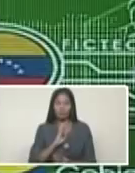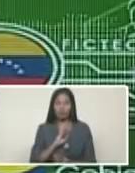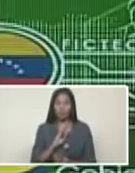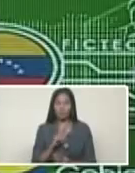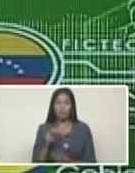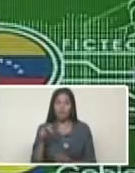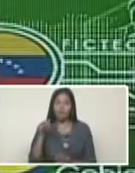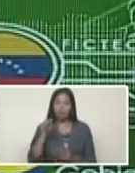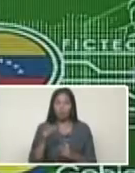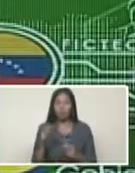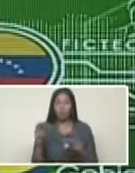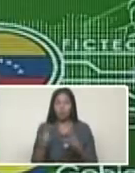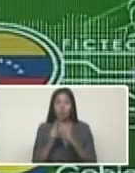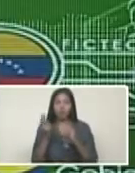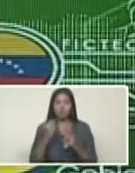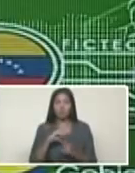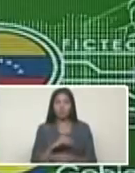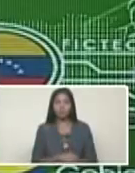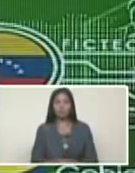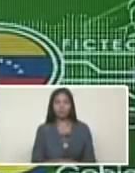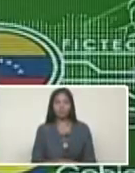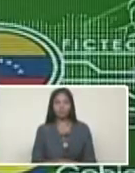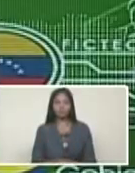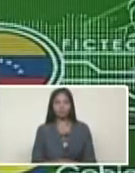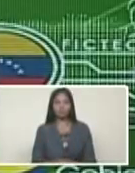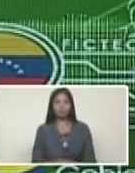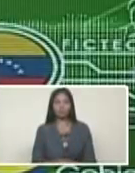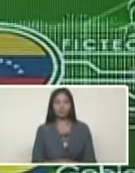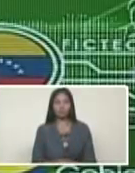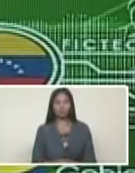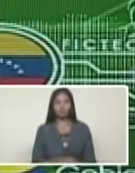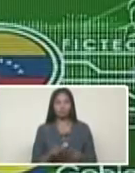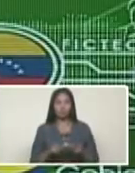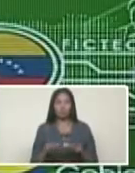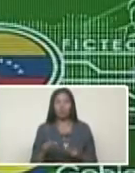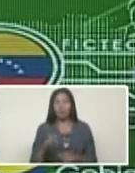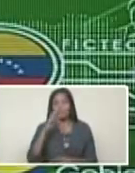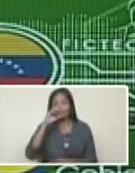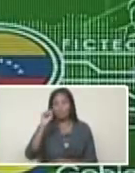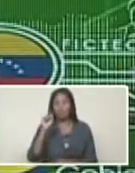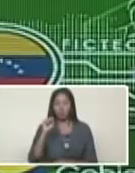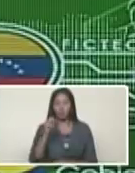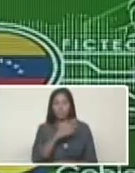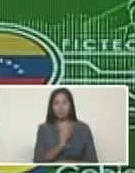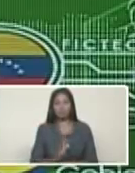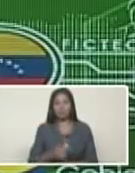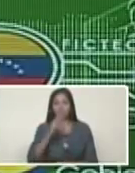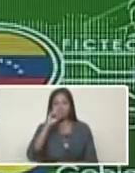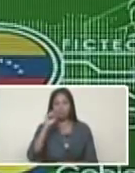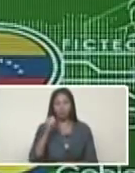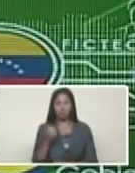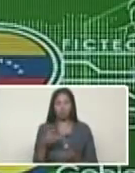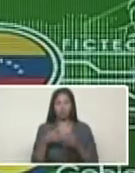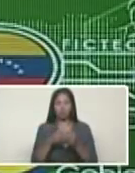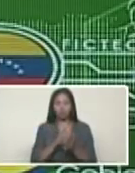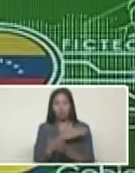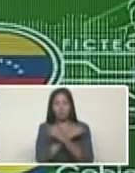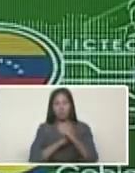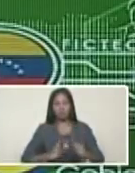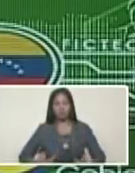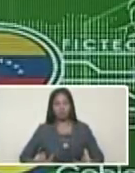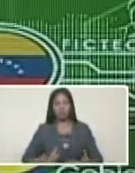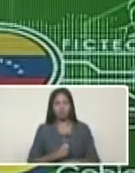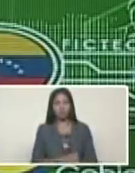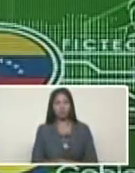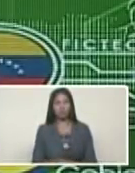cuenta del general Padrino, al ciudadano Nicolás Maduro Moros, presidente de la República Bolivariana de Venezuela, comandante en jefe de la Fuerza Armada